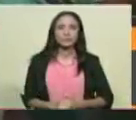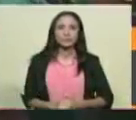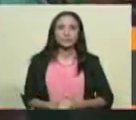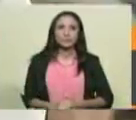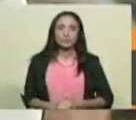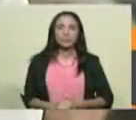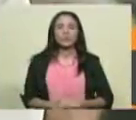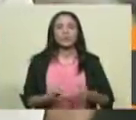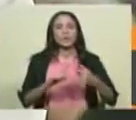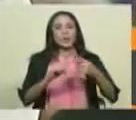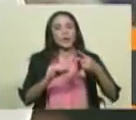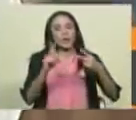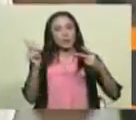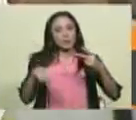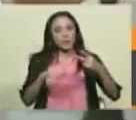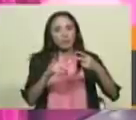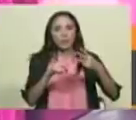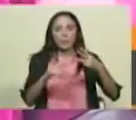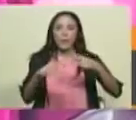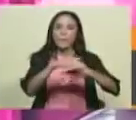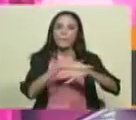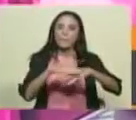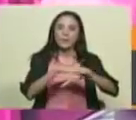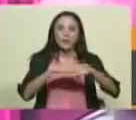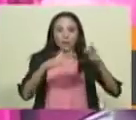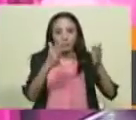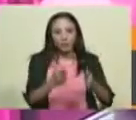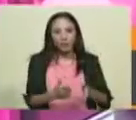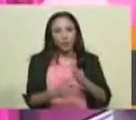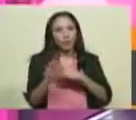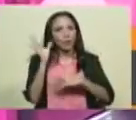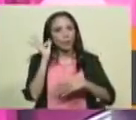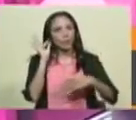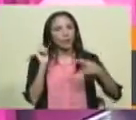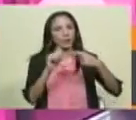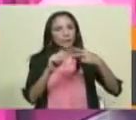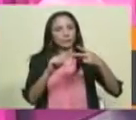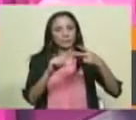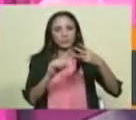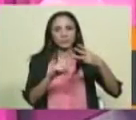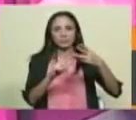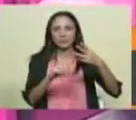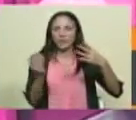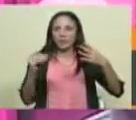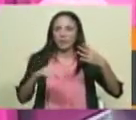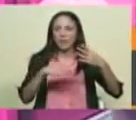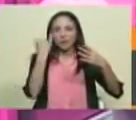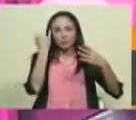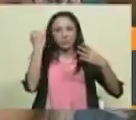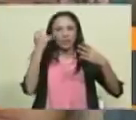del Ministerio del Poder Popular para la Mujer y la Igualdad de Género.